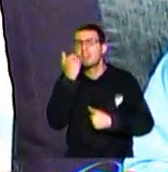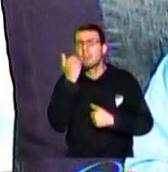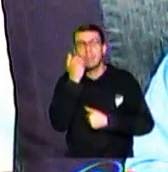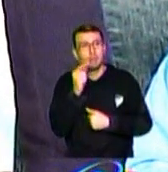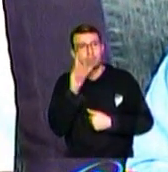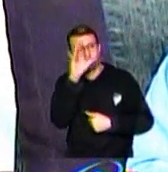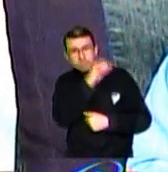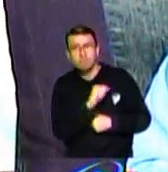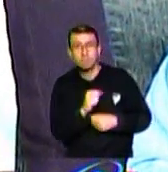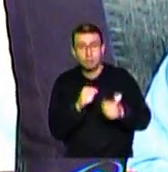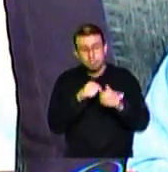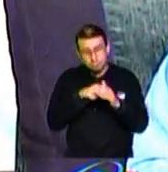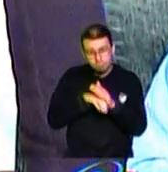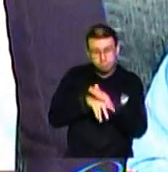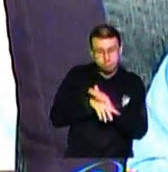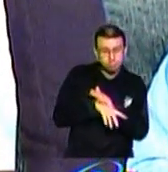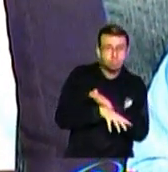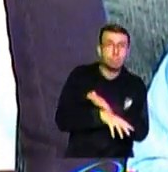con flujos?